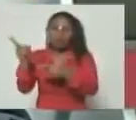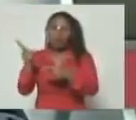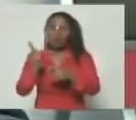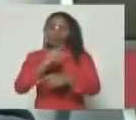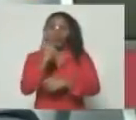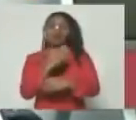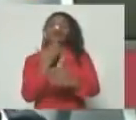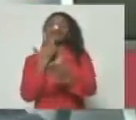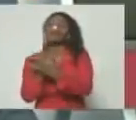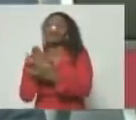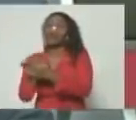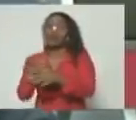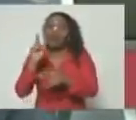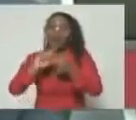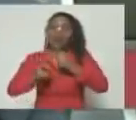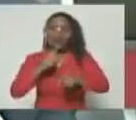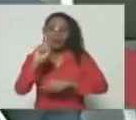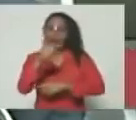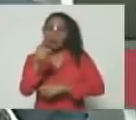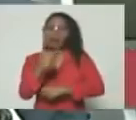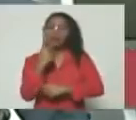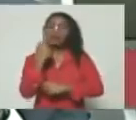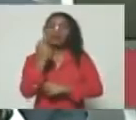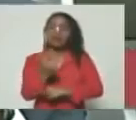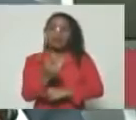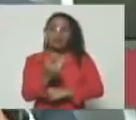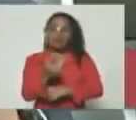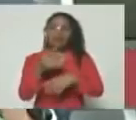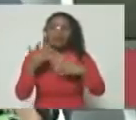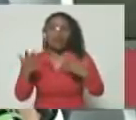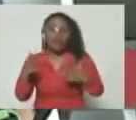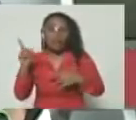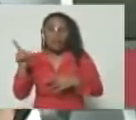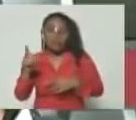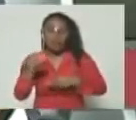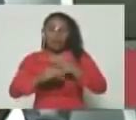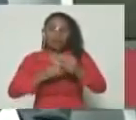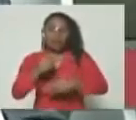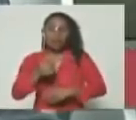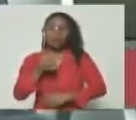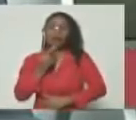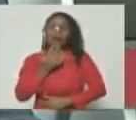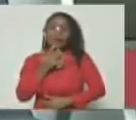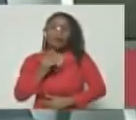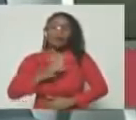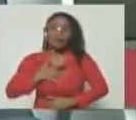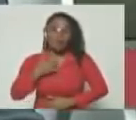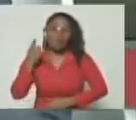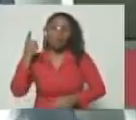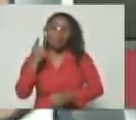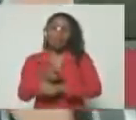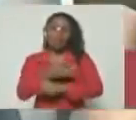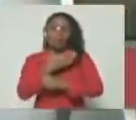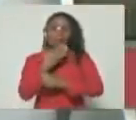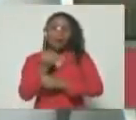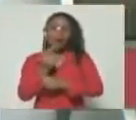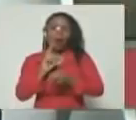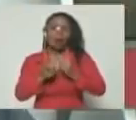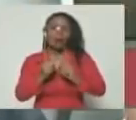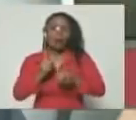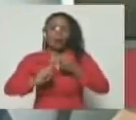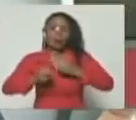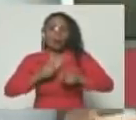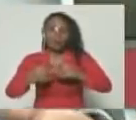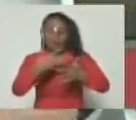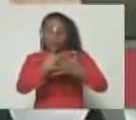hacer solicitudes puntuales de cosas, sino para decir que consideraban, por ejemplo, que podía y debía mejorarse algunos aspectos en